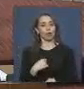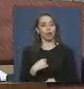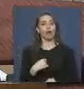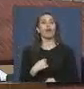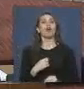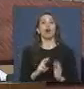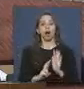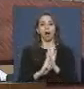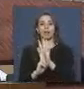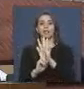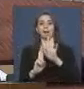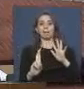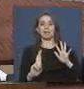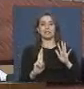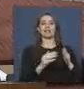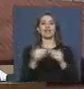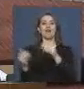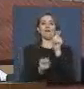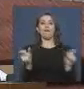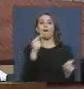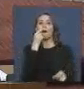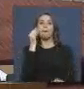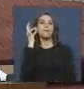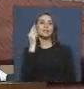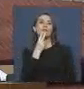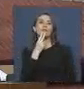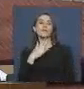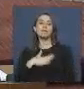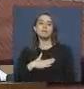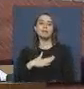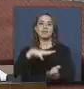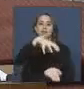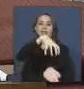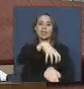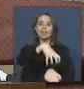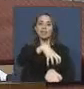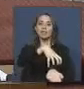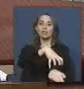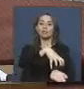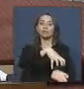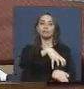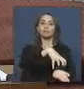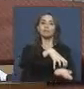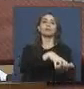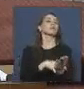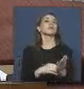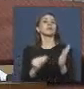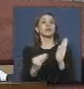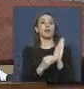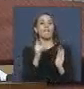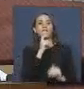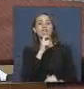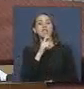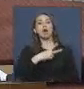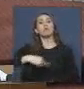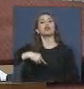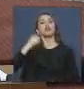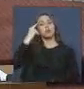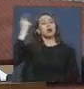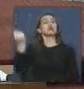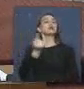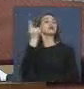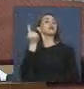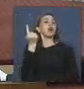esto a las vecinas y vecinos de mi región al señalar que no estamos respondiendo con un feriado a un capricho o a un